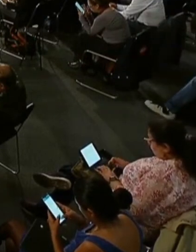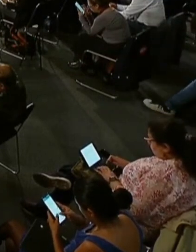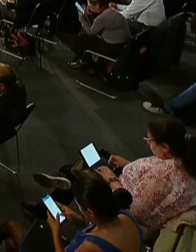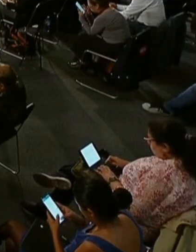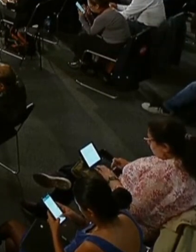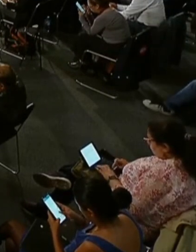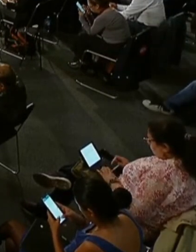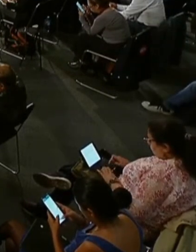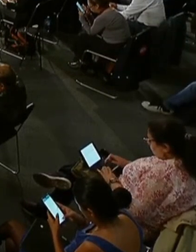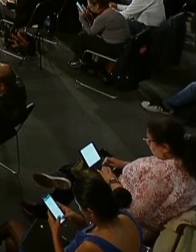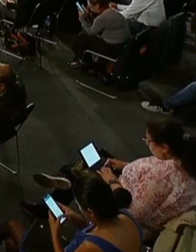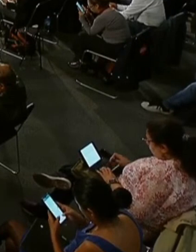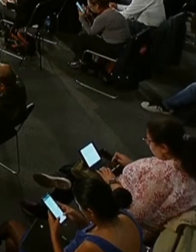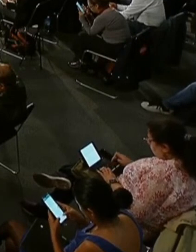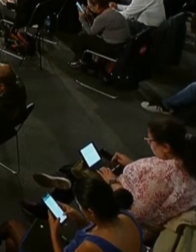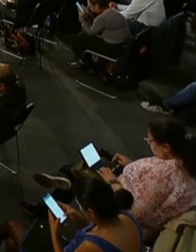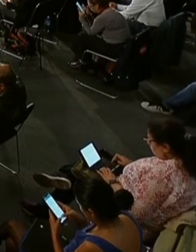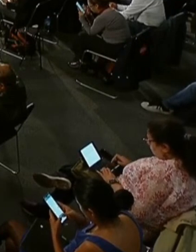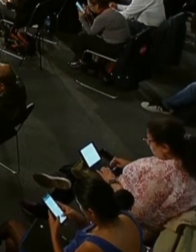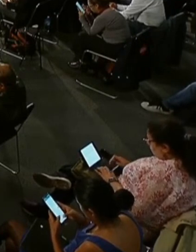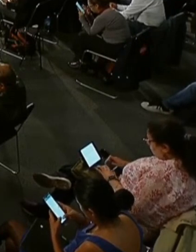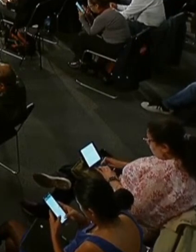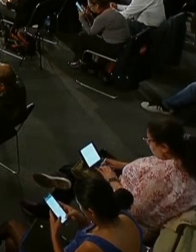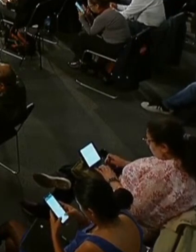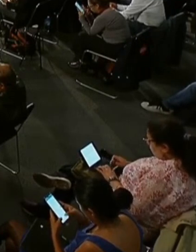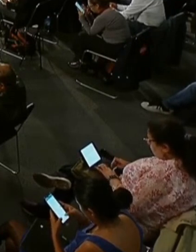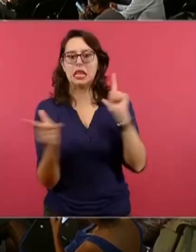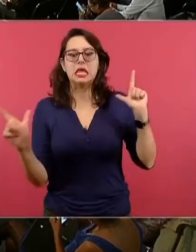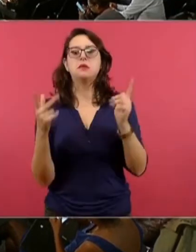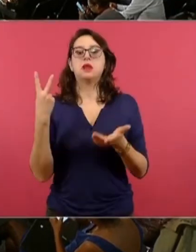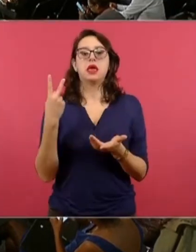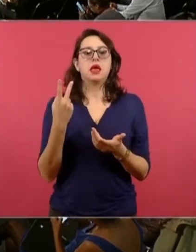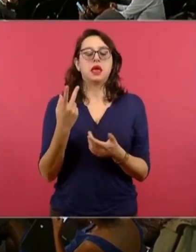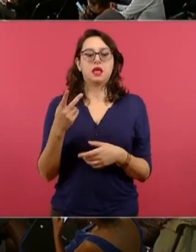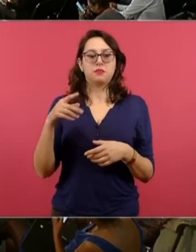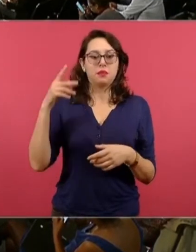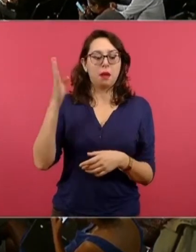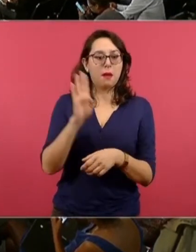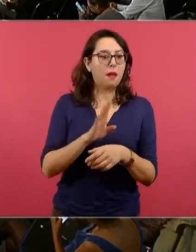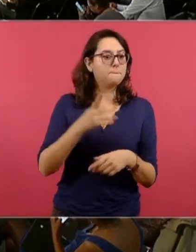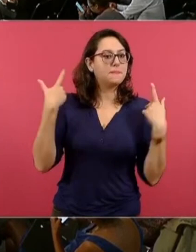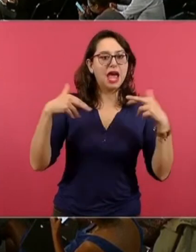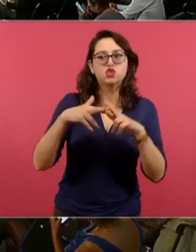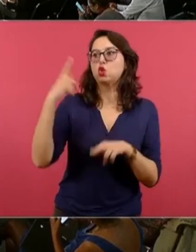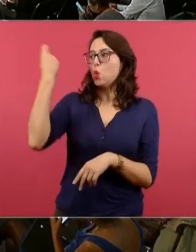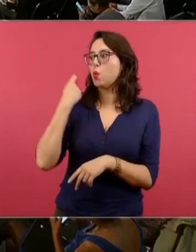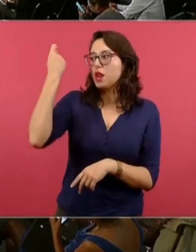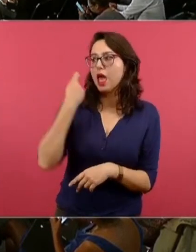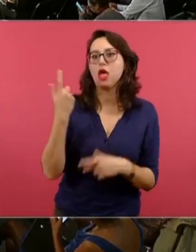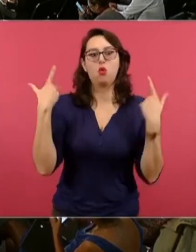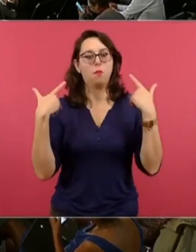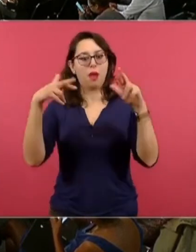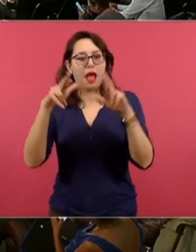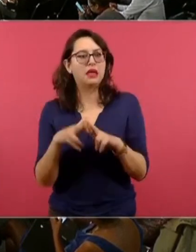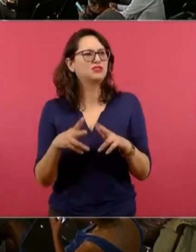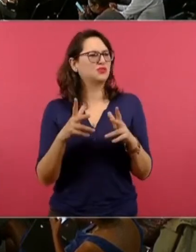podían participar maestros frente a grupo, maestros jubilados, cronistas, bibliotecarios, especialistas, todo aquel